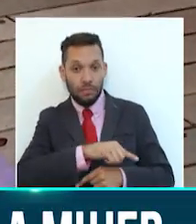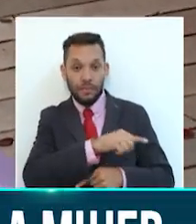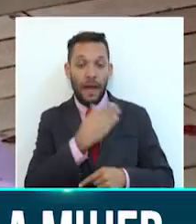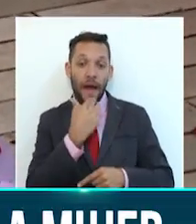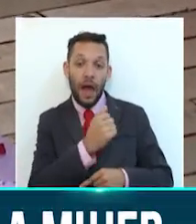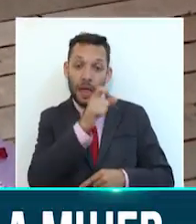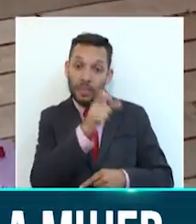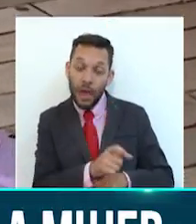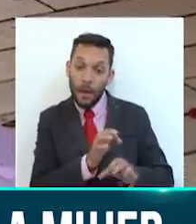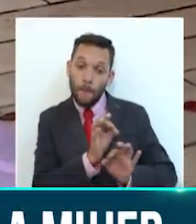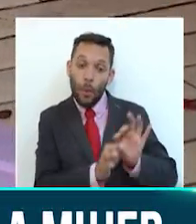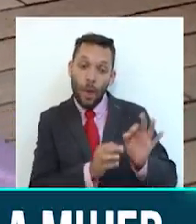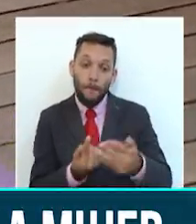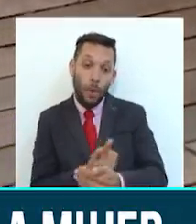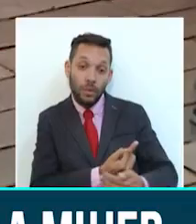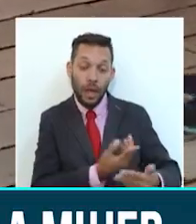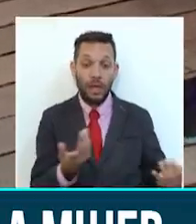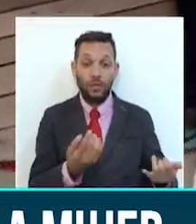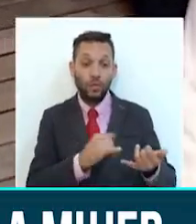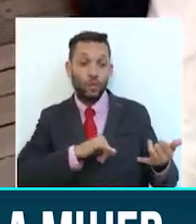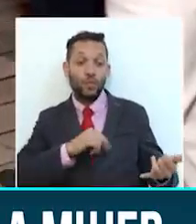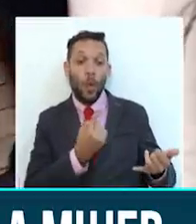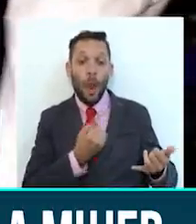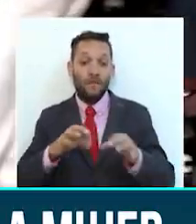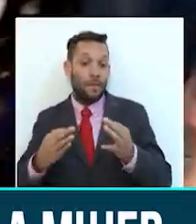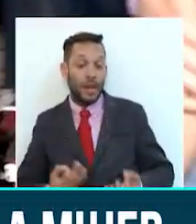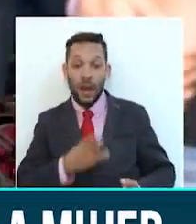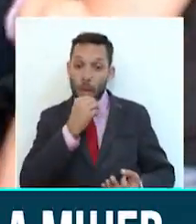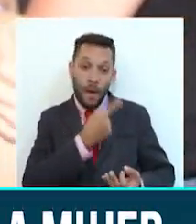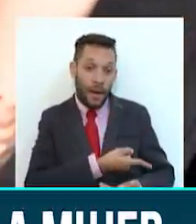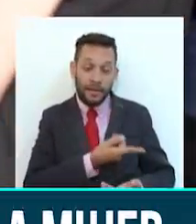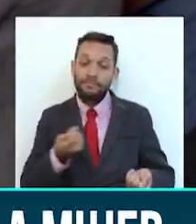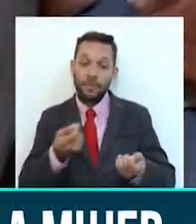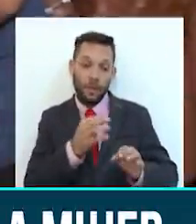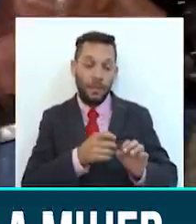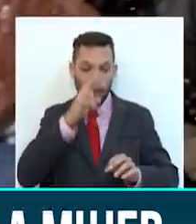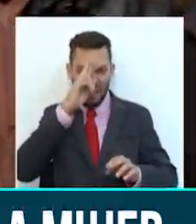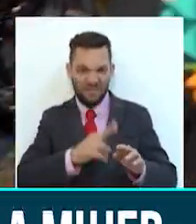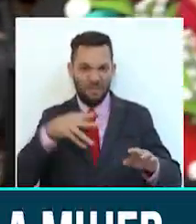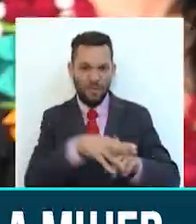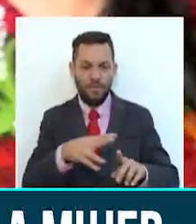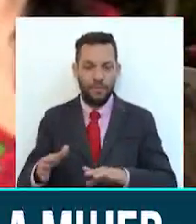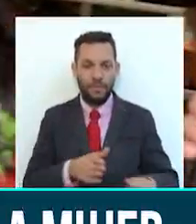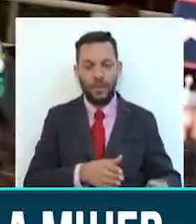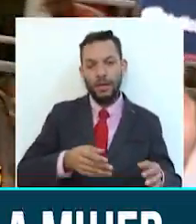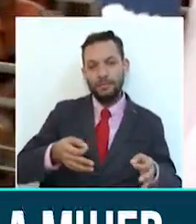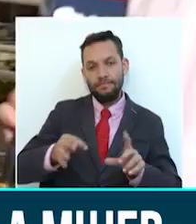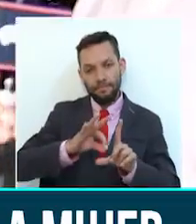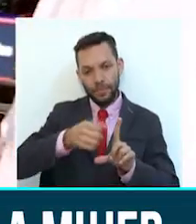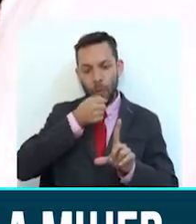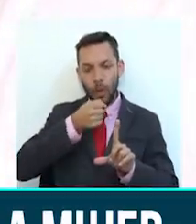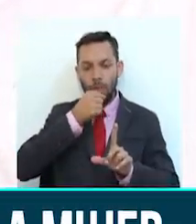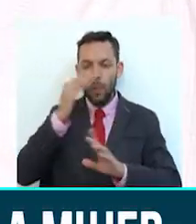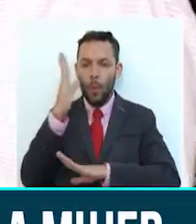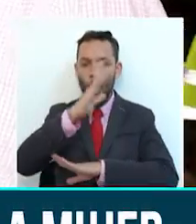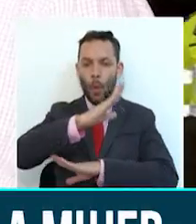mujeres, estemos seguras. Pues Giovanna, muchas gracias por haber atendido esta invitación de Telecafé Noticias. Es un acto bastante conmemorativo y por